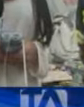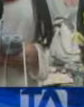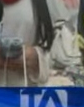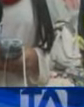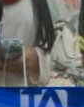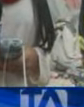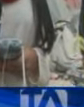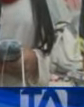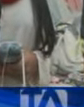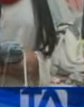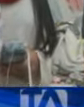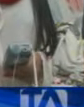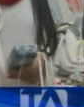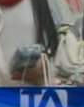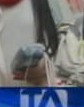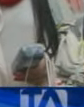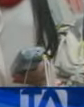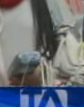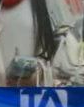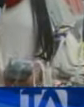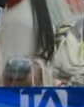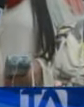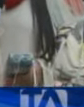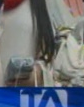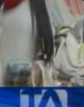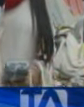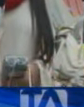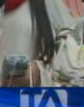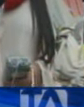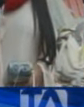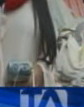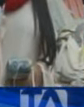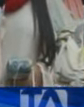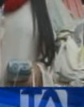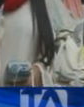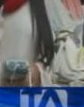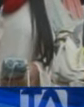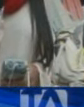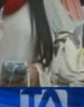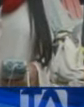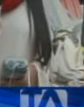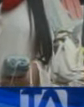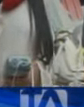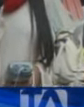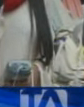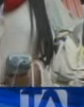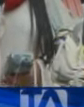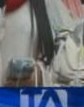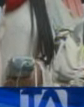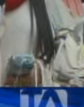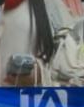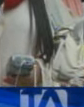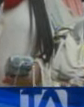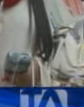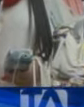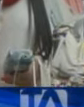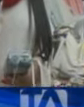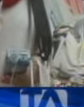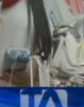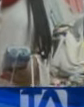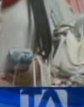Nos enlazamos en este momento en vivo con Helen Quiñones porque se ha registrado una explosión en el sector de la Kennedy, en una vivienda. Al parecer